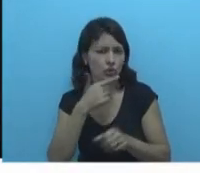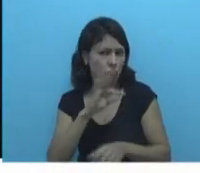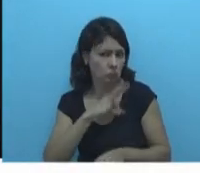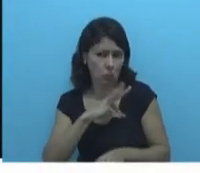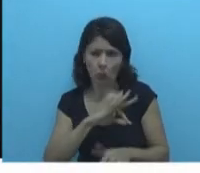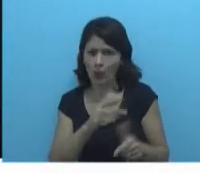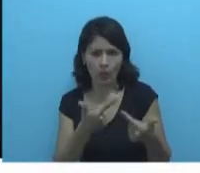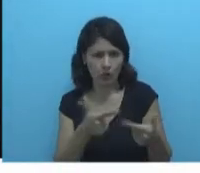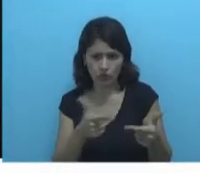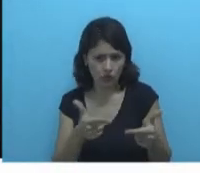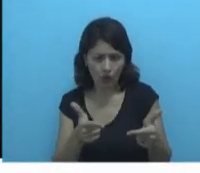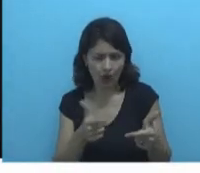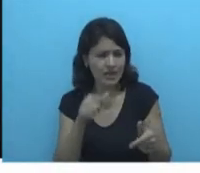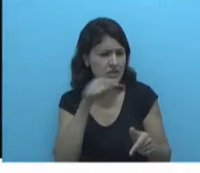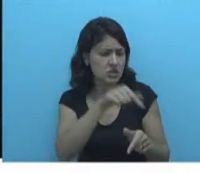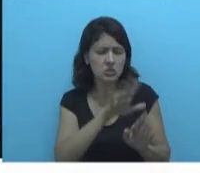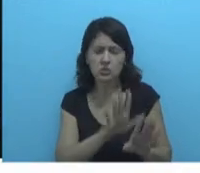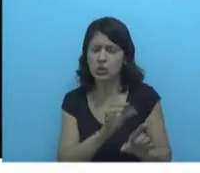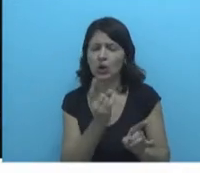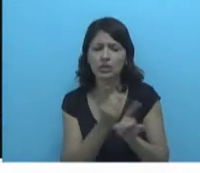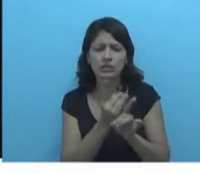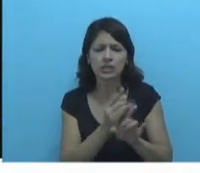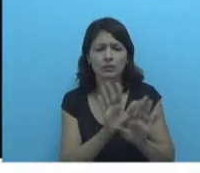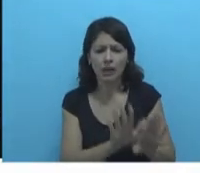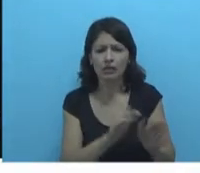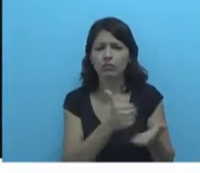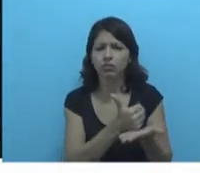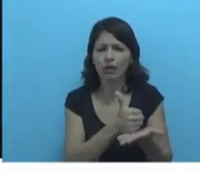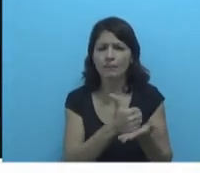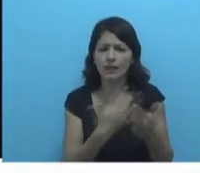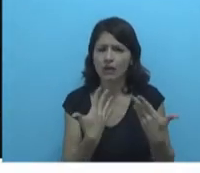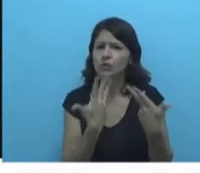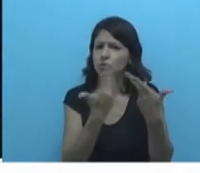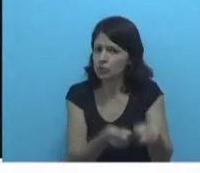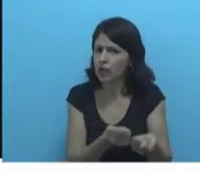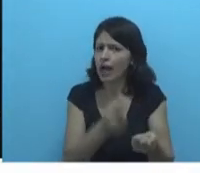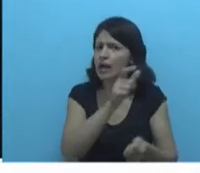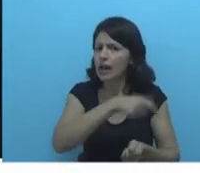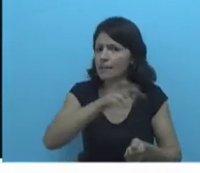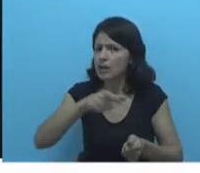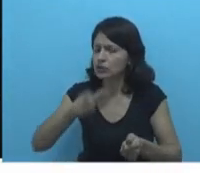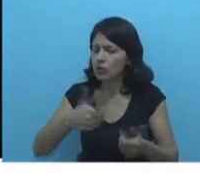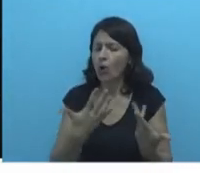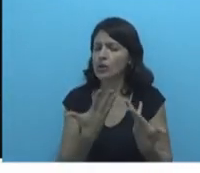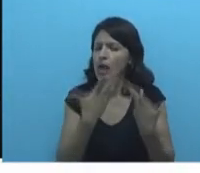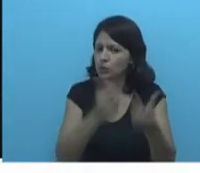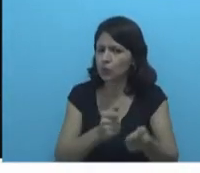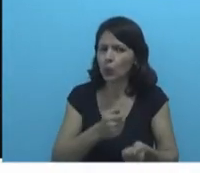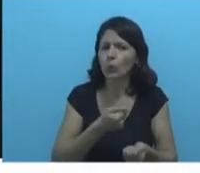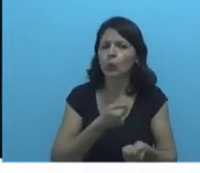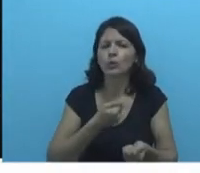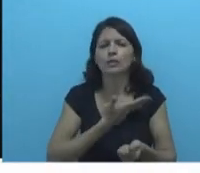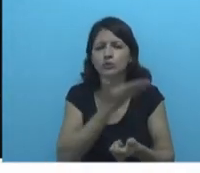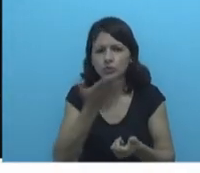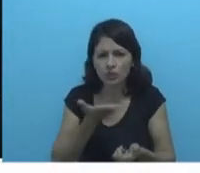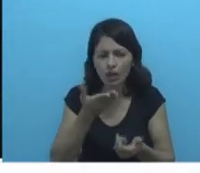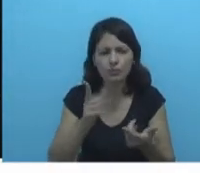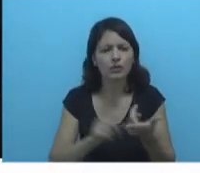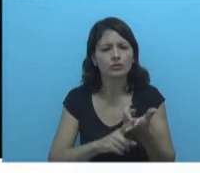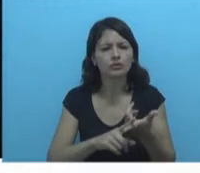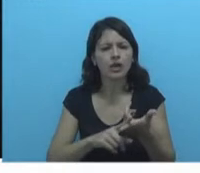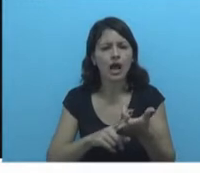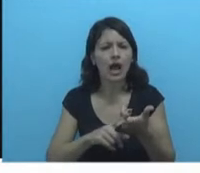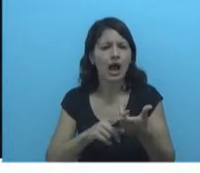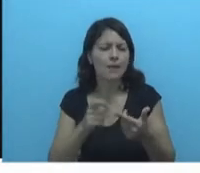sabemos, atendiendo todas las necesidades ciudadanas que tienen que ver con la defensa civil, desde accidentes,